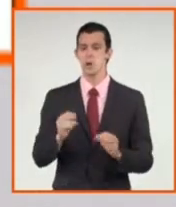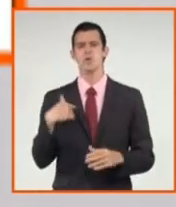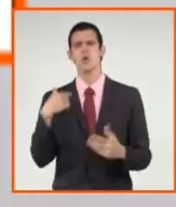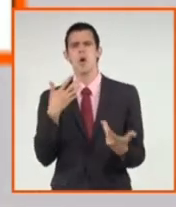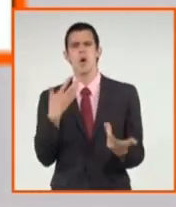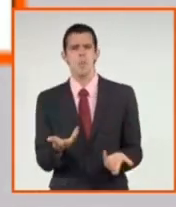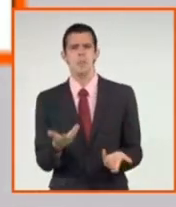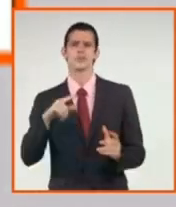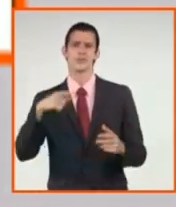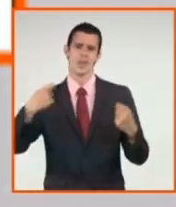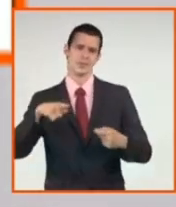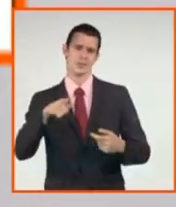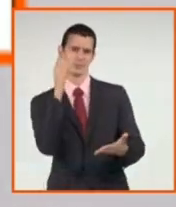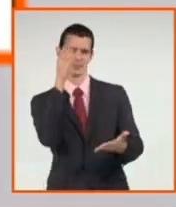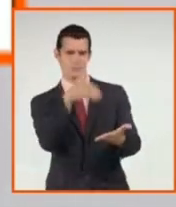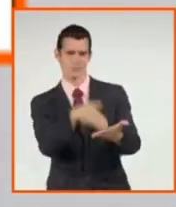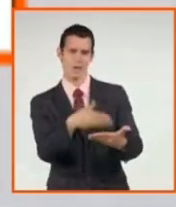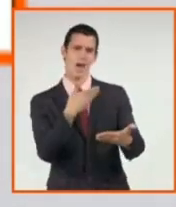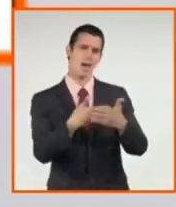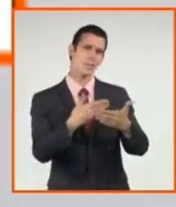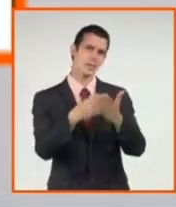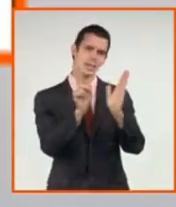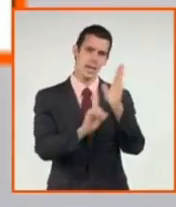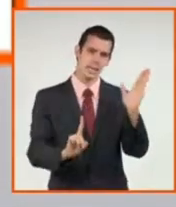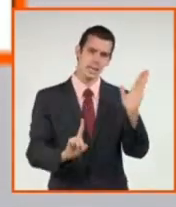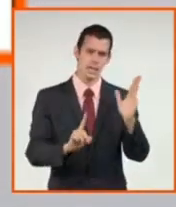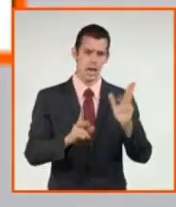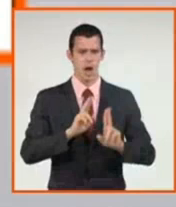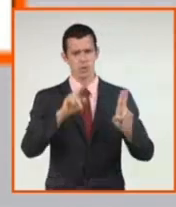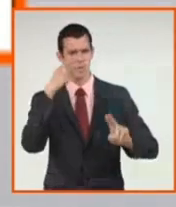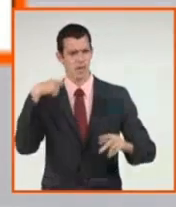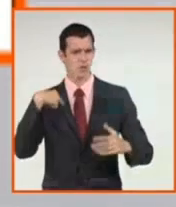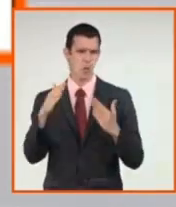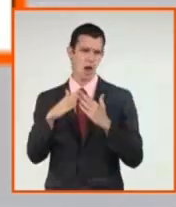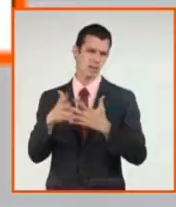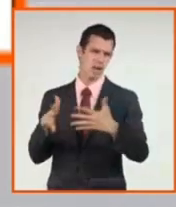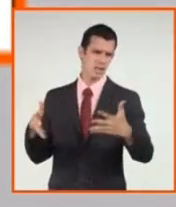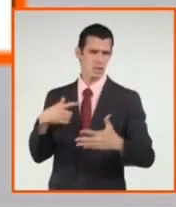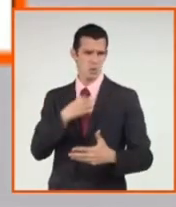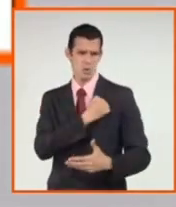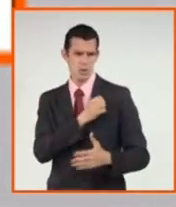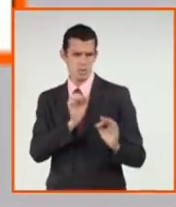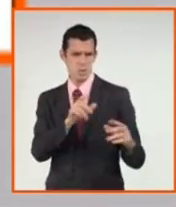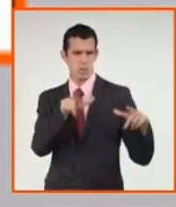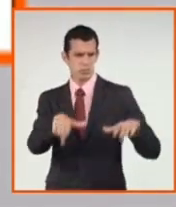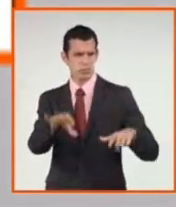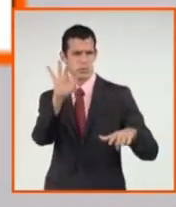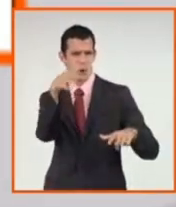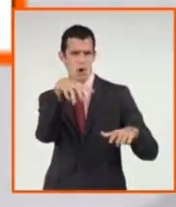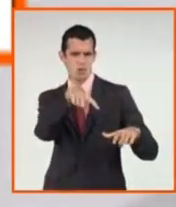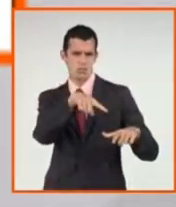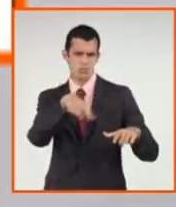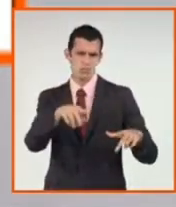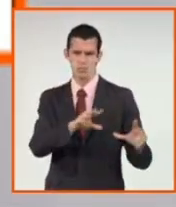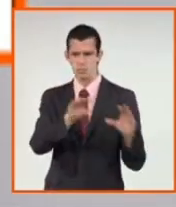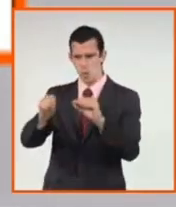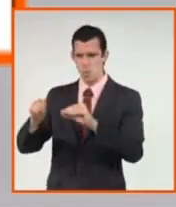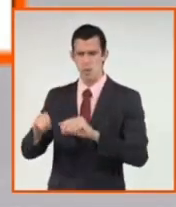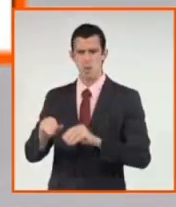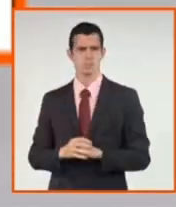en ese pues en ese momento se convenio se convenio la potencia que va a contratar el